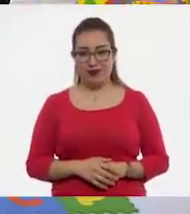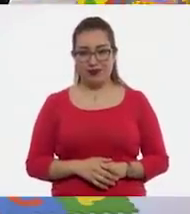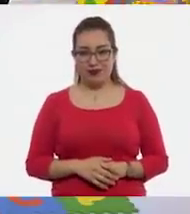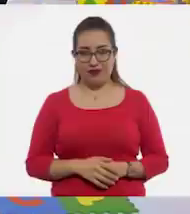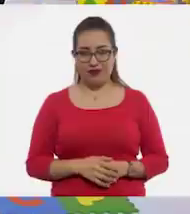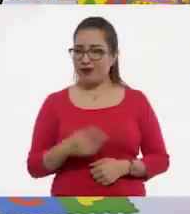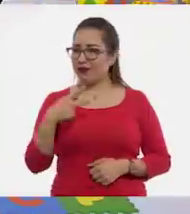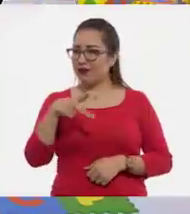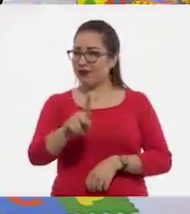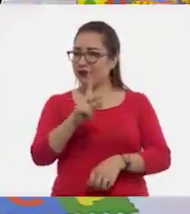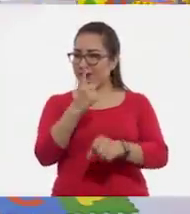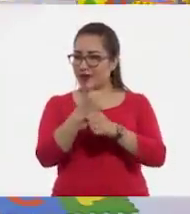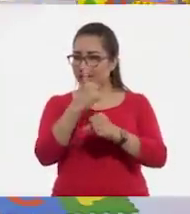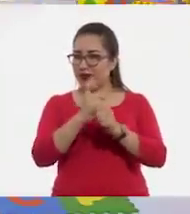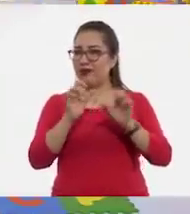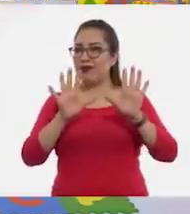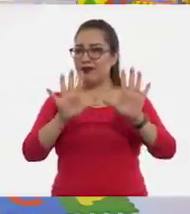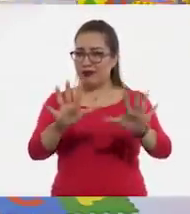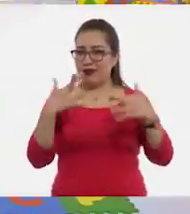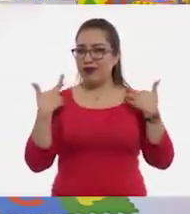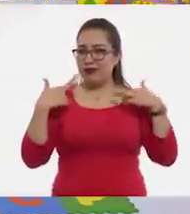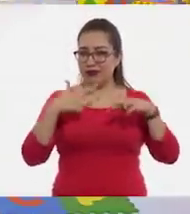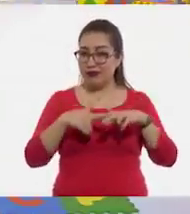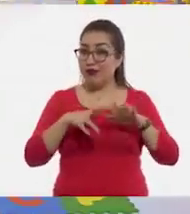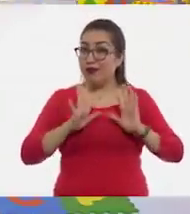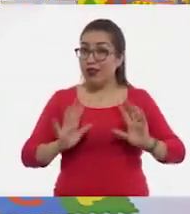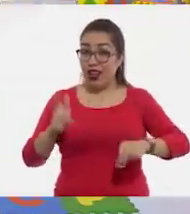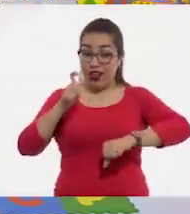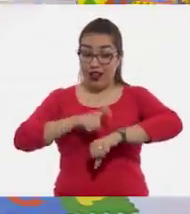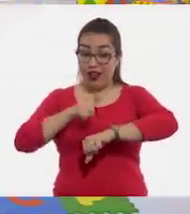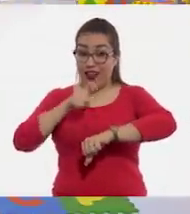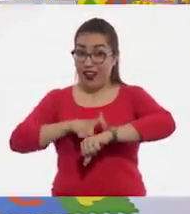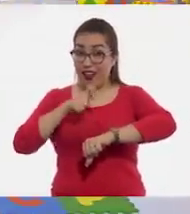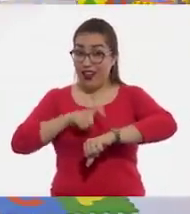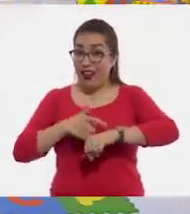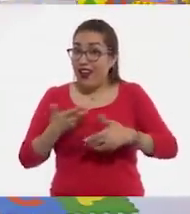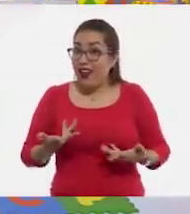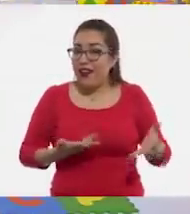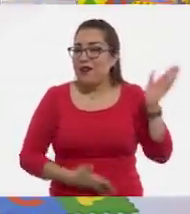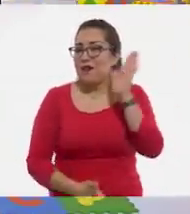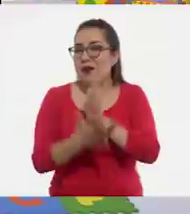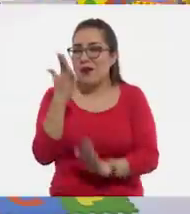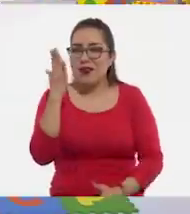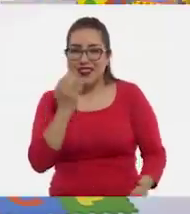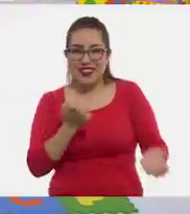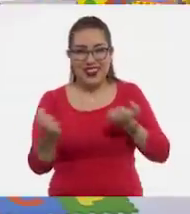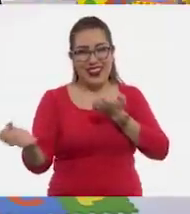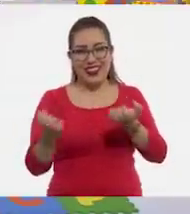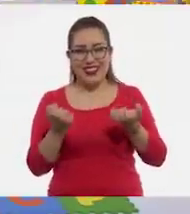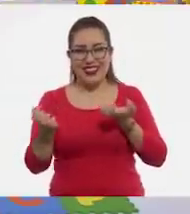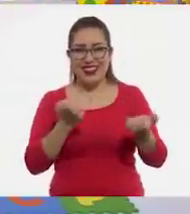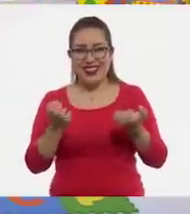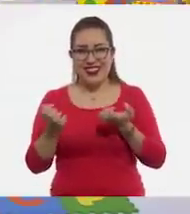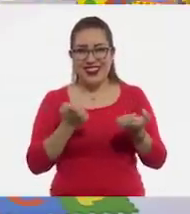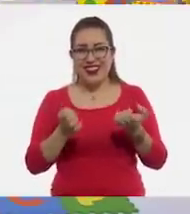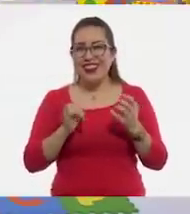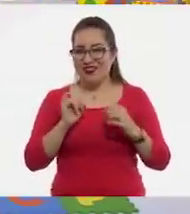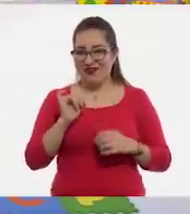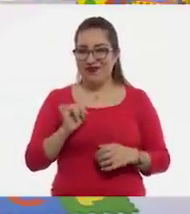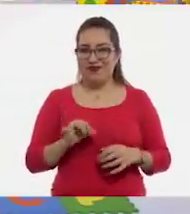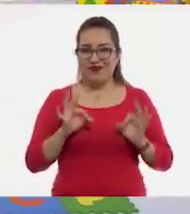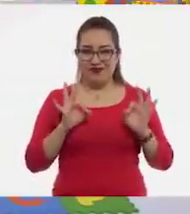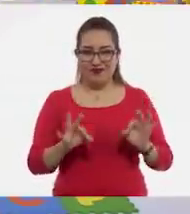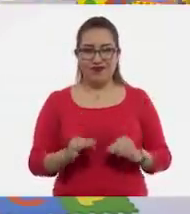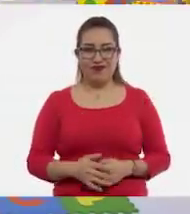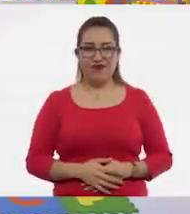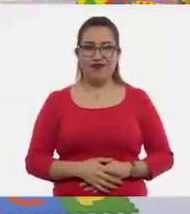Pero antes, maestra Rosalba, ha llegado el momento de... ¡Movernos! ¡Movernos! ¡Exactamente! Y yo me